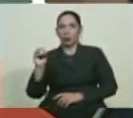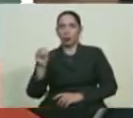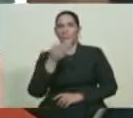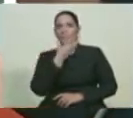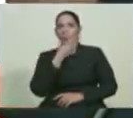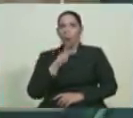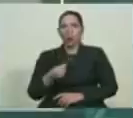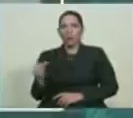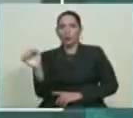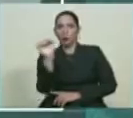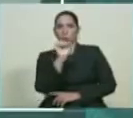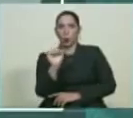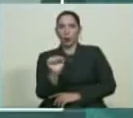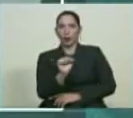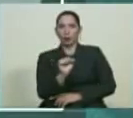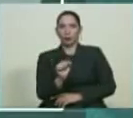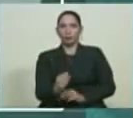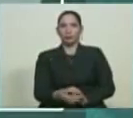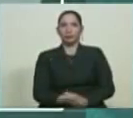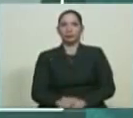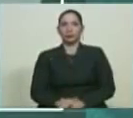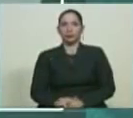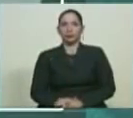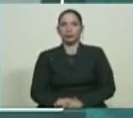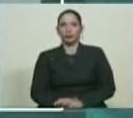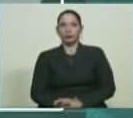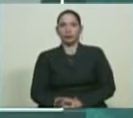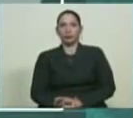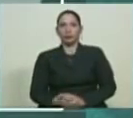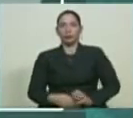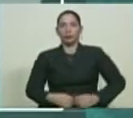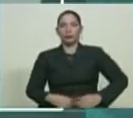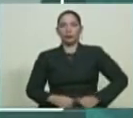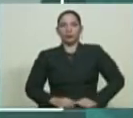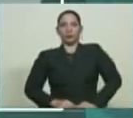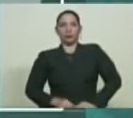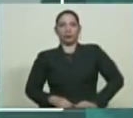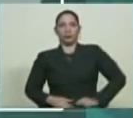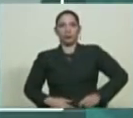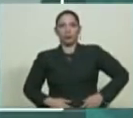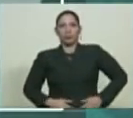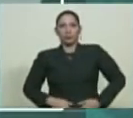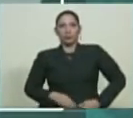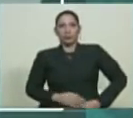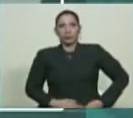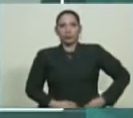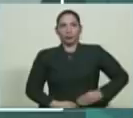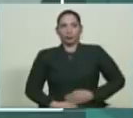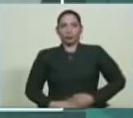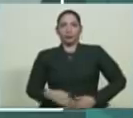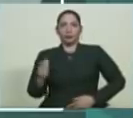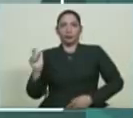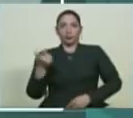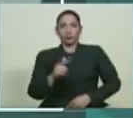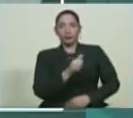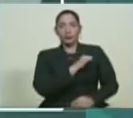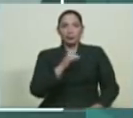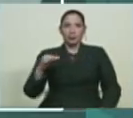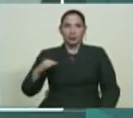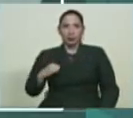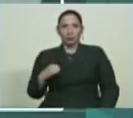bolívares soberanos, un real de bolívares soberanos. Las rutas urbanas en transporte privado,